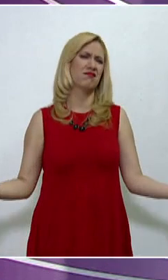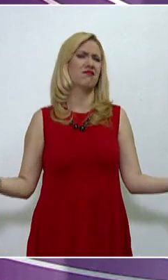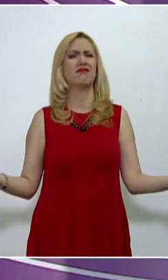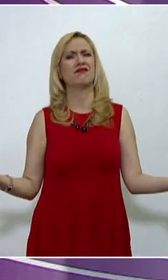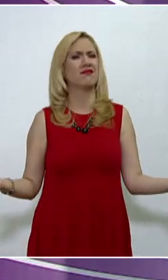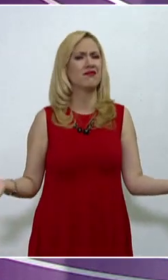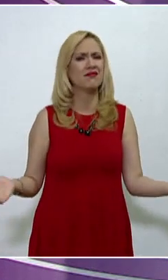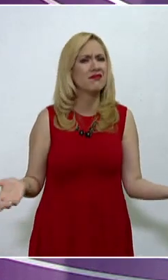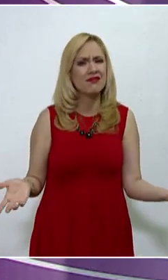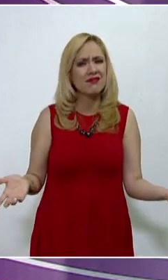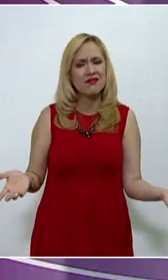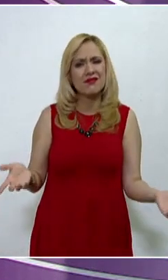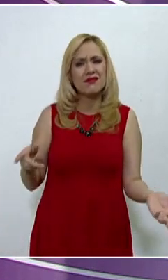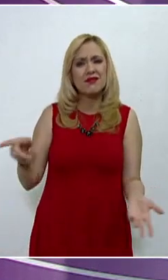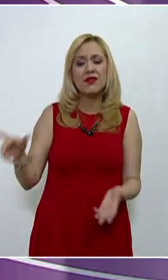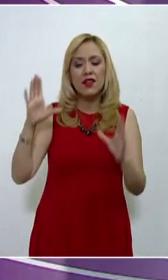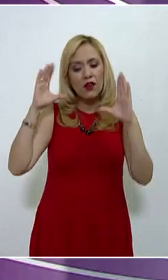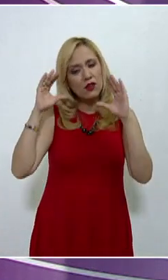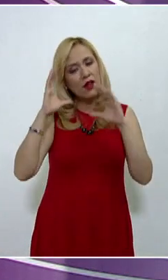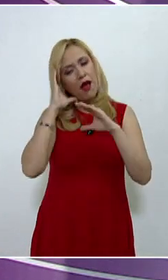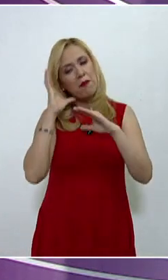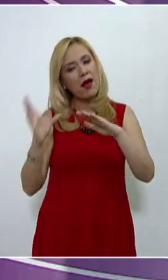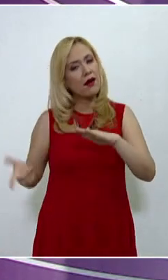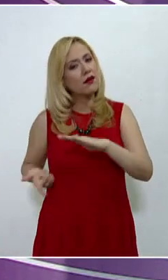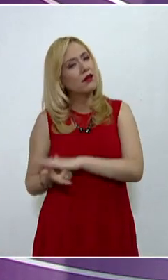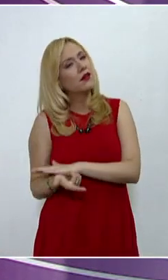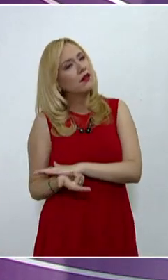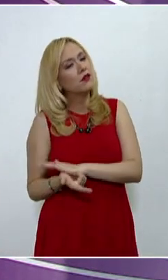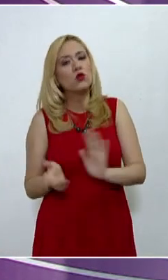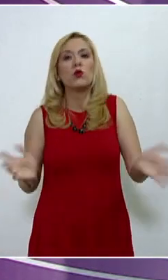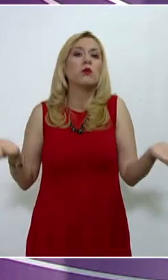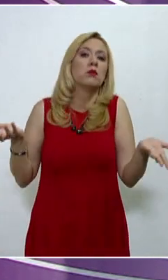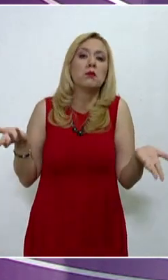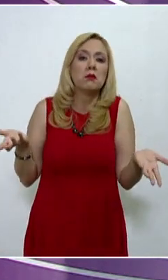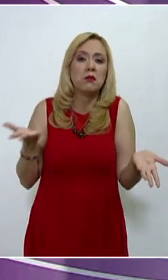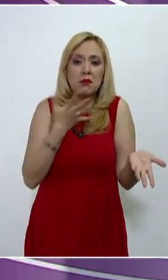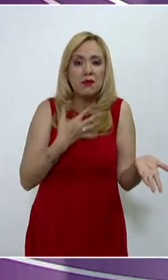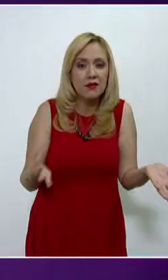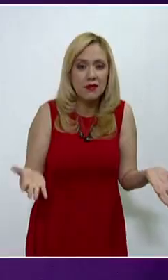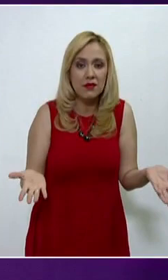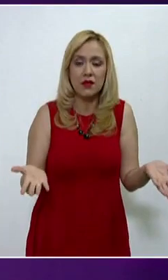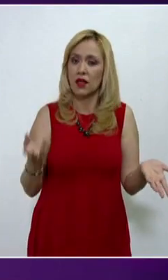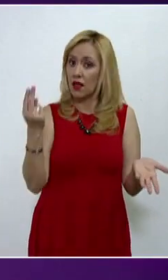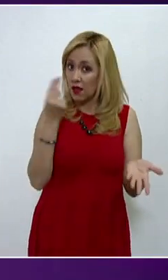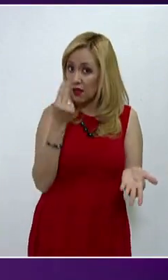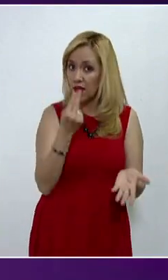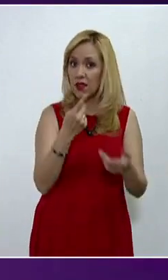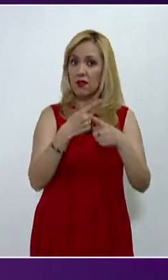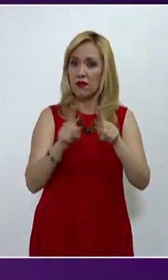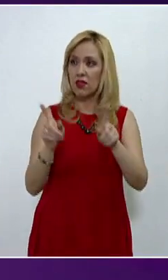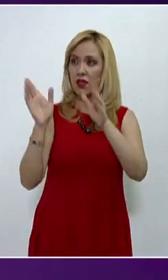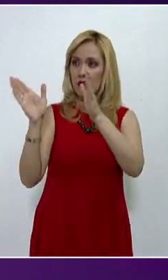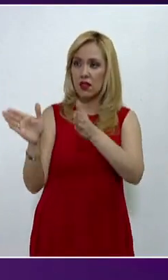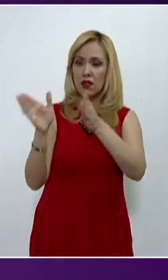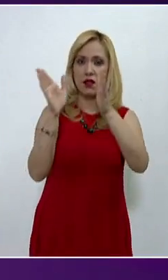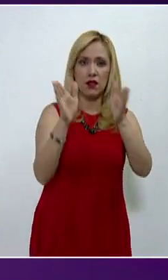cárcel, igual nada más la tenía bajo el colchón, o sea, es como hay muchas circunstancias en donde se tiene que individualizar la pena y para eso tenemos el Poder